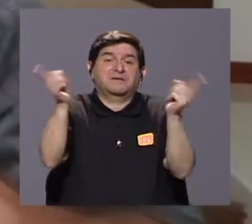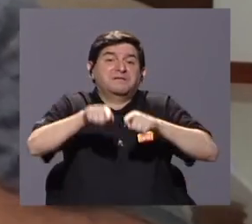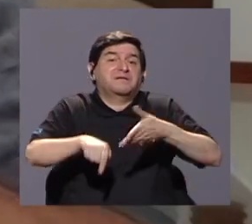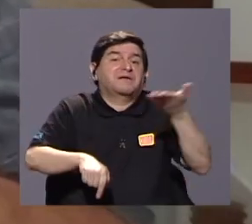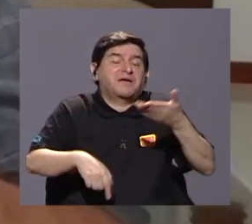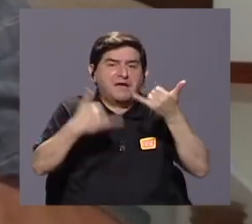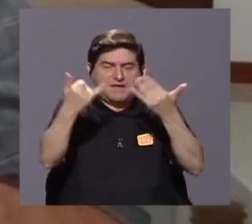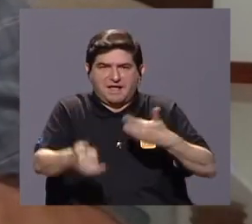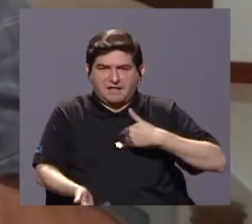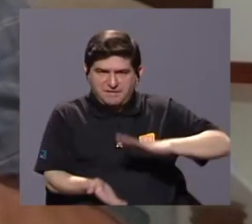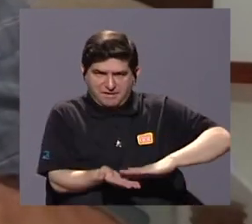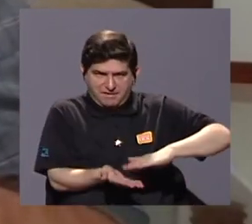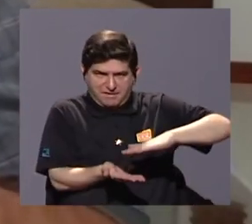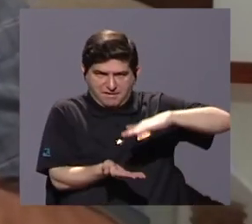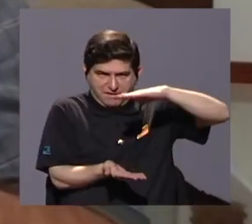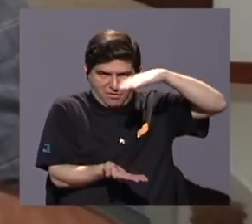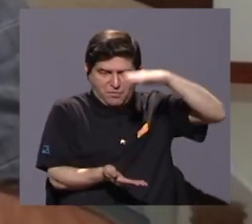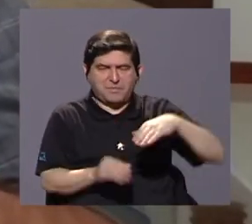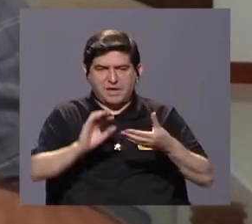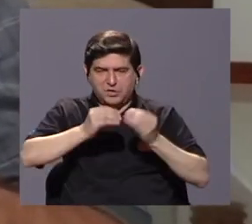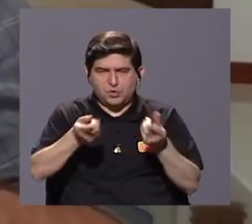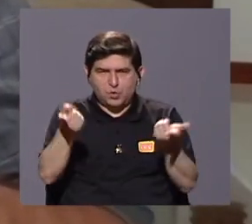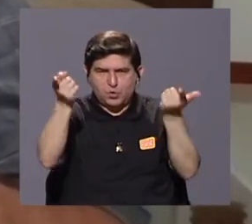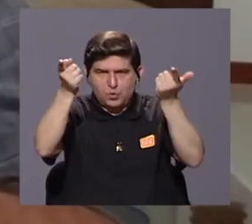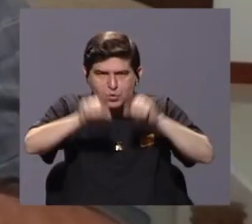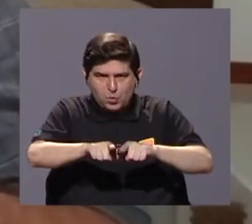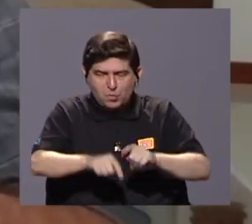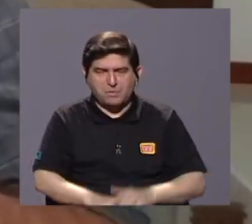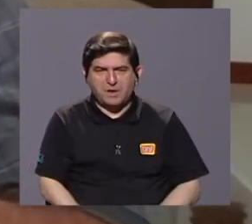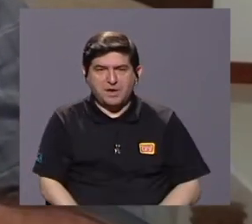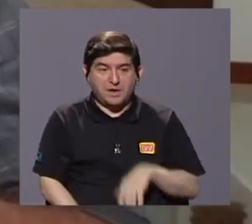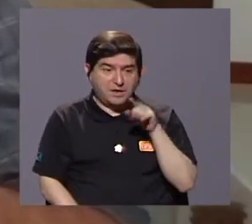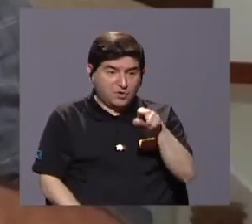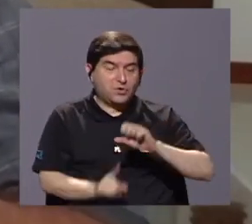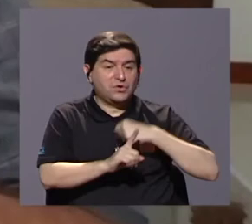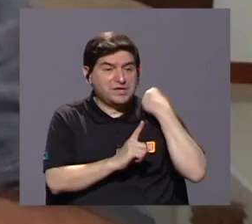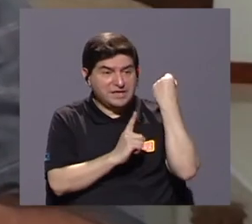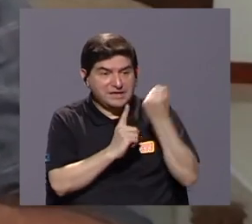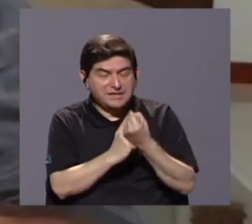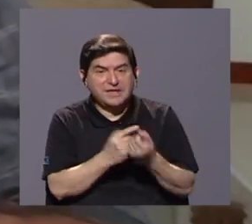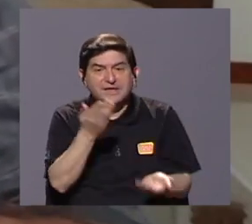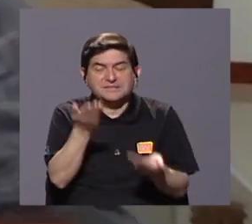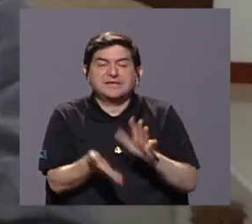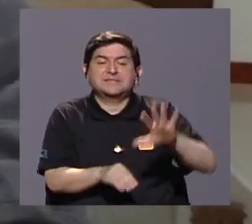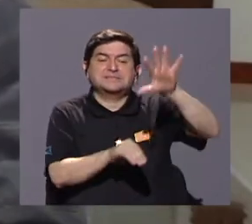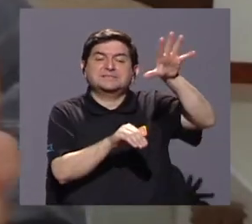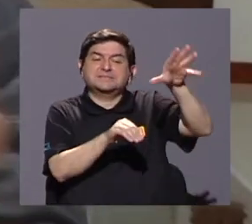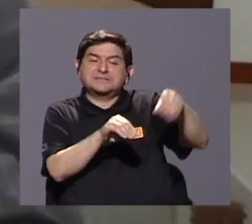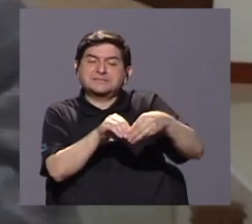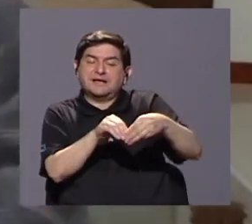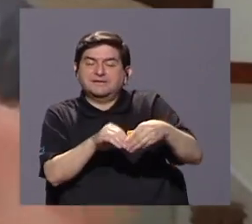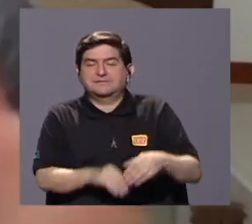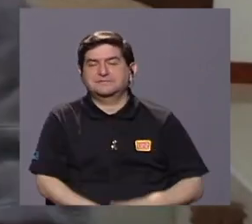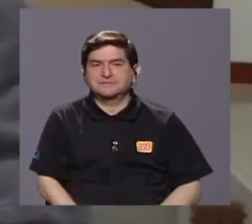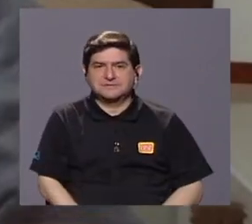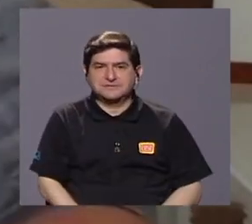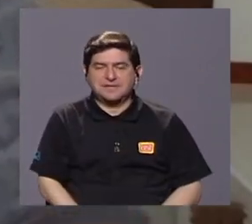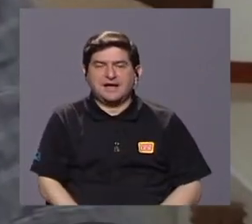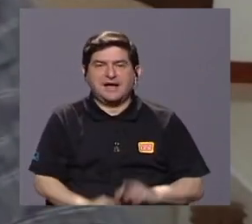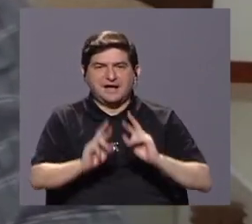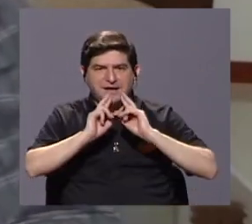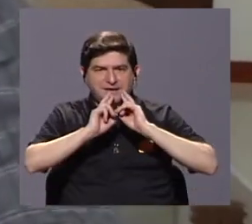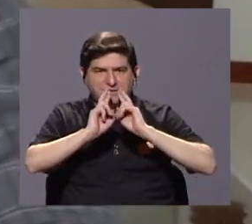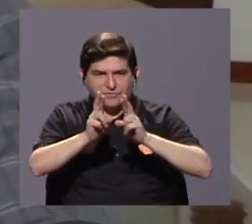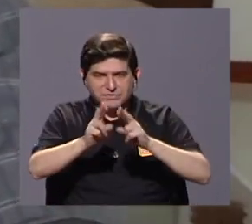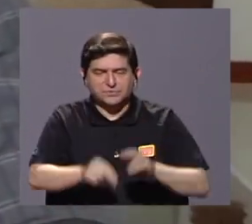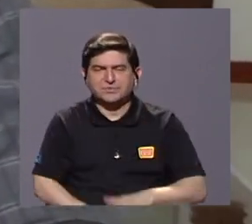ya teníamos un incremento en la cantidad de casos y probablemente sobre este incremento se vengan a sumar los que sean producto